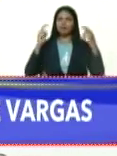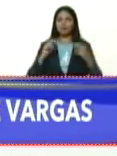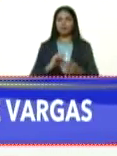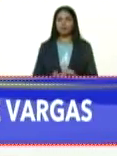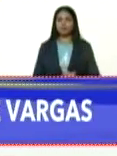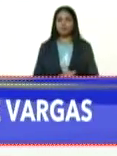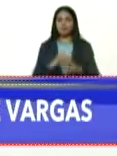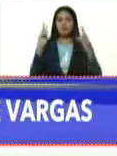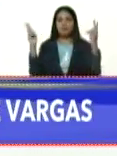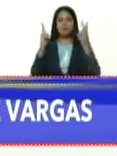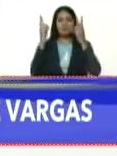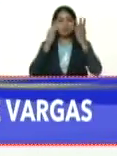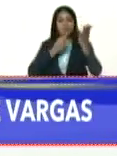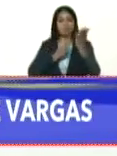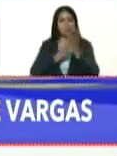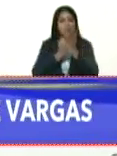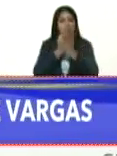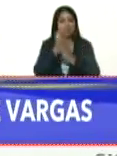¡Que viva por siempre!